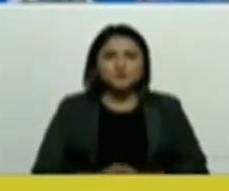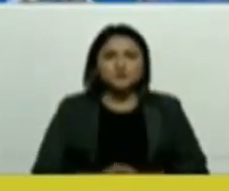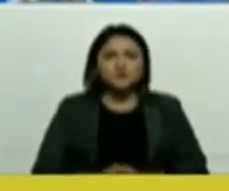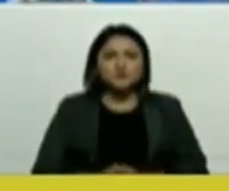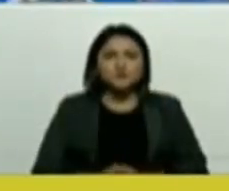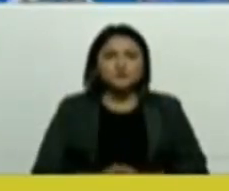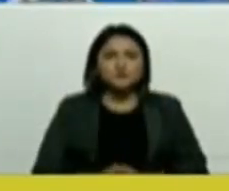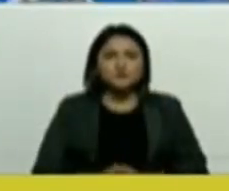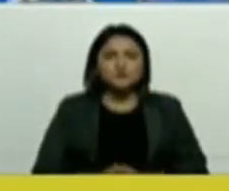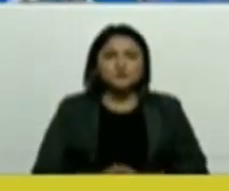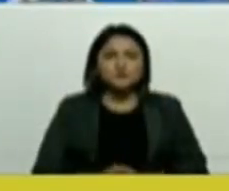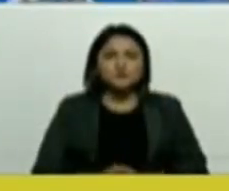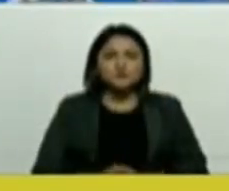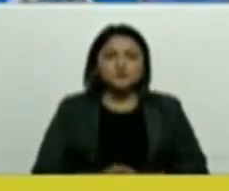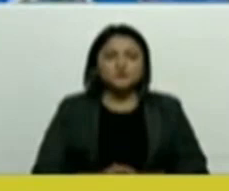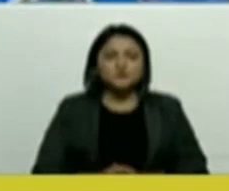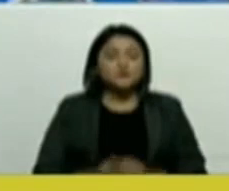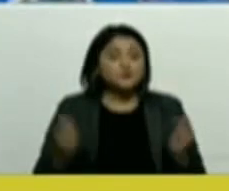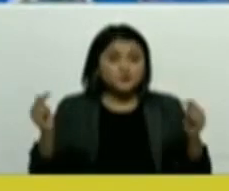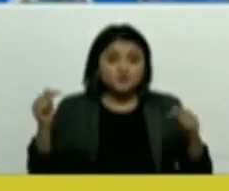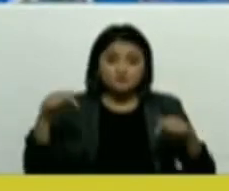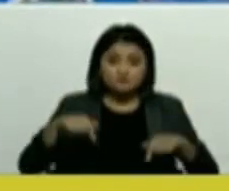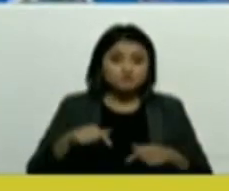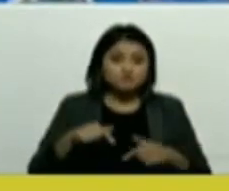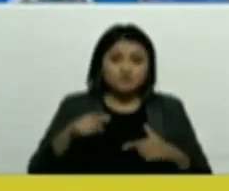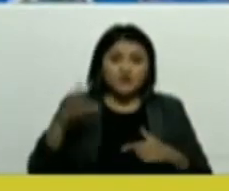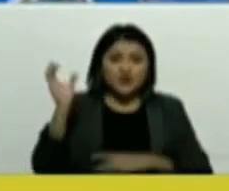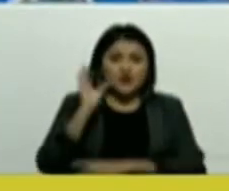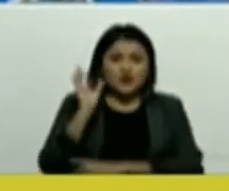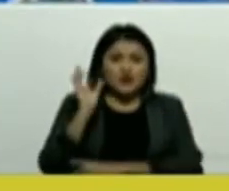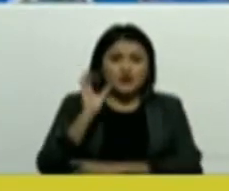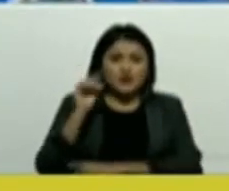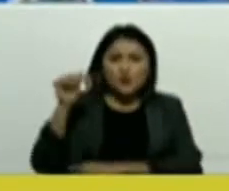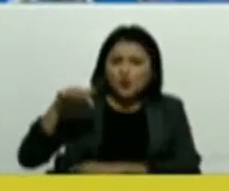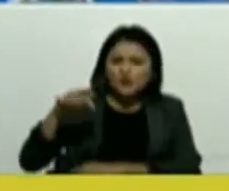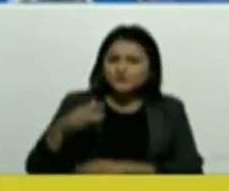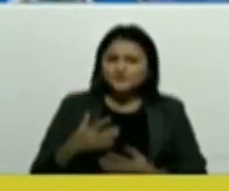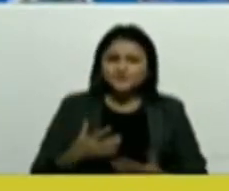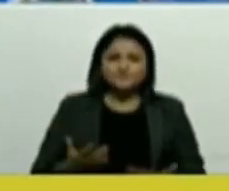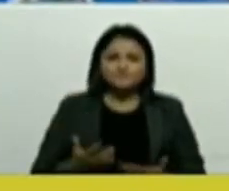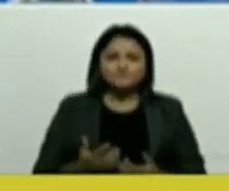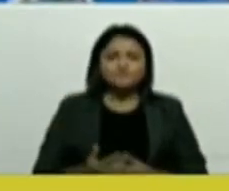I have come to Caracas today. He venido a Caracas hoy